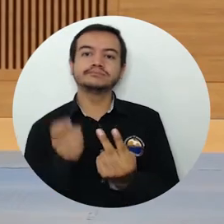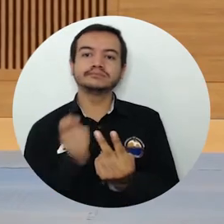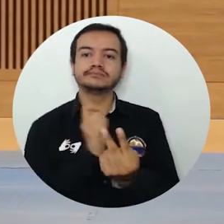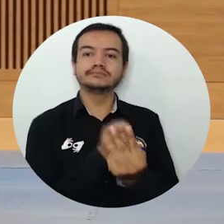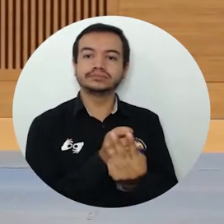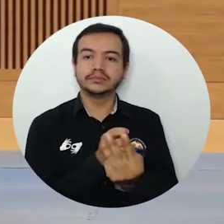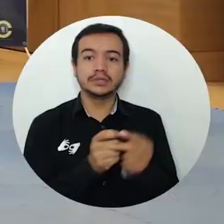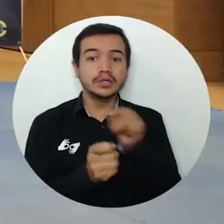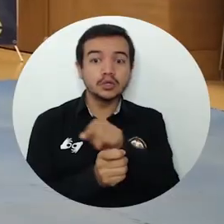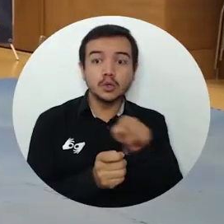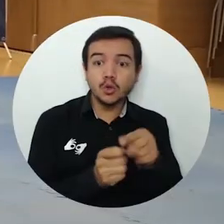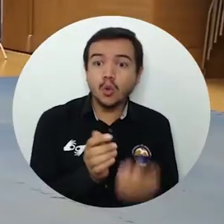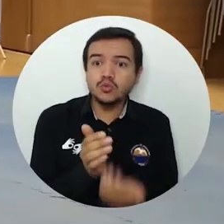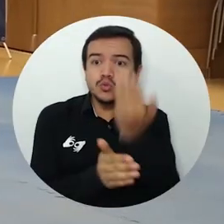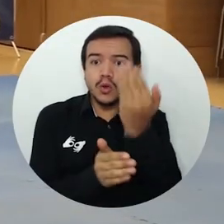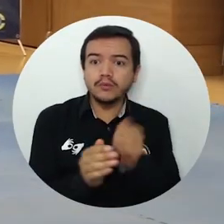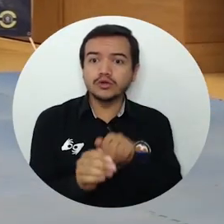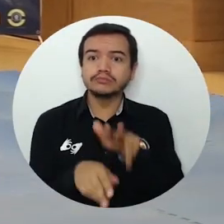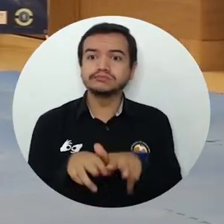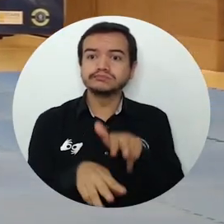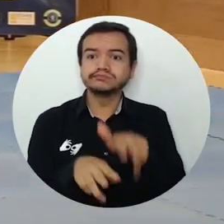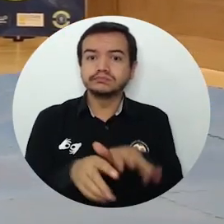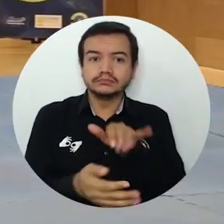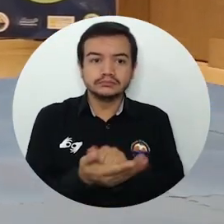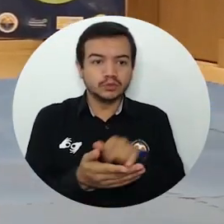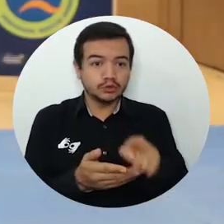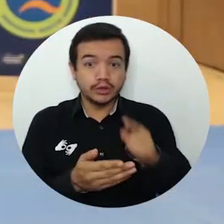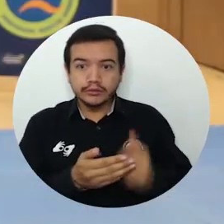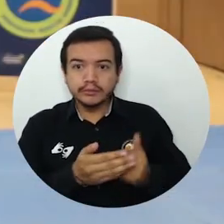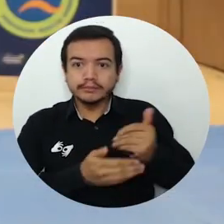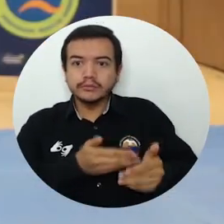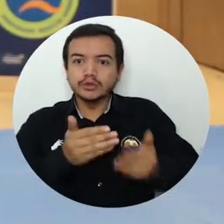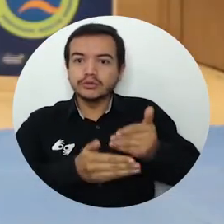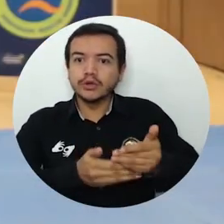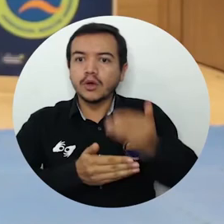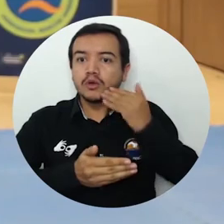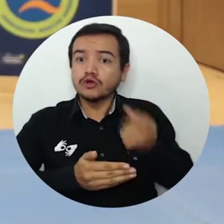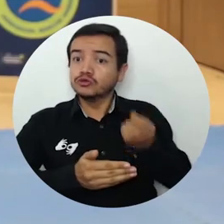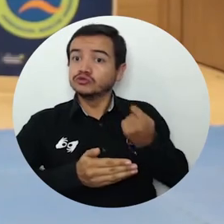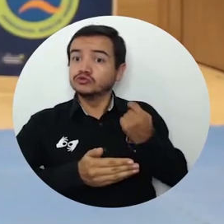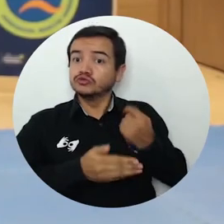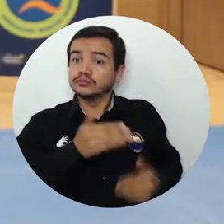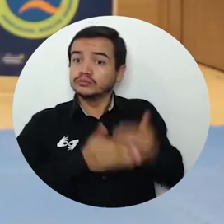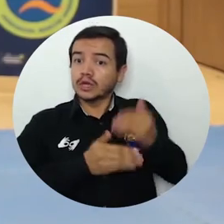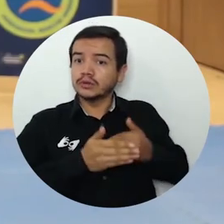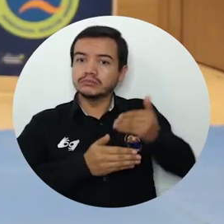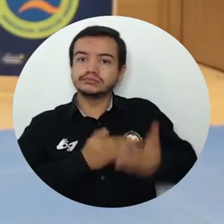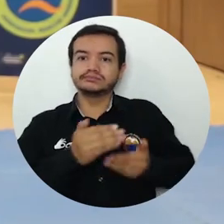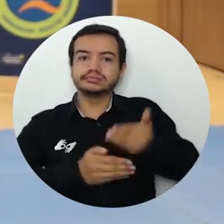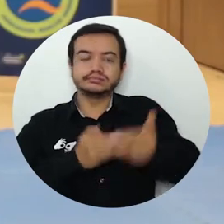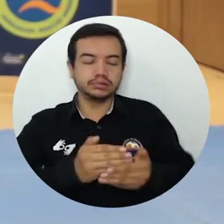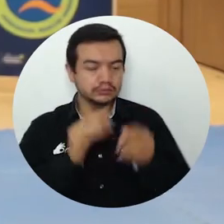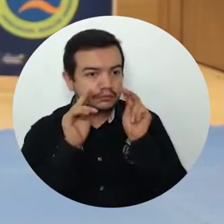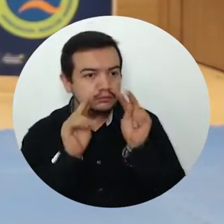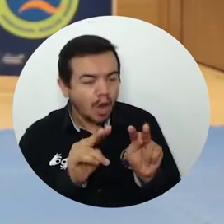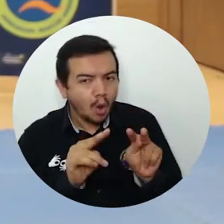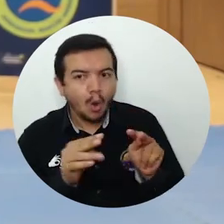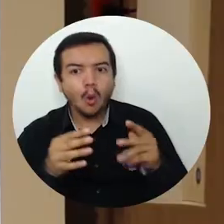estudiantes nuevos, en donde es un proceso con ellos que viene hace poco, y bueno, lograr